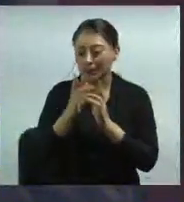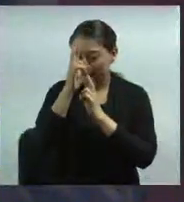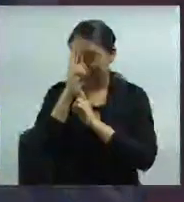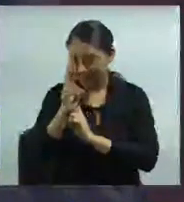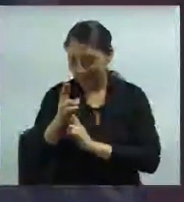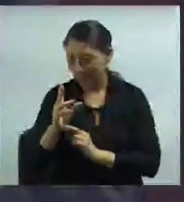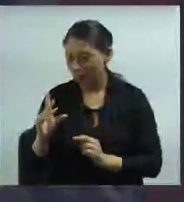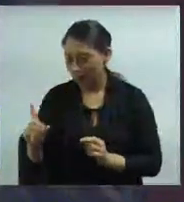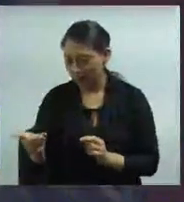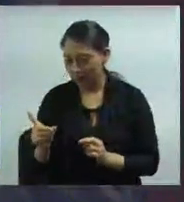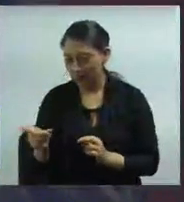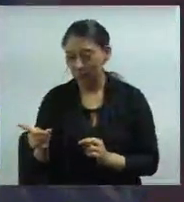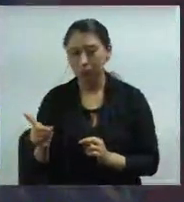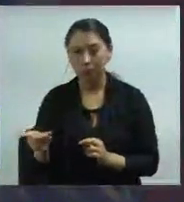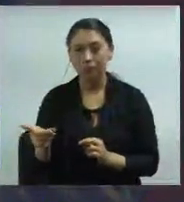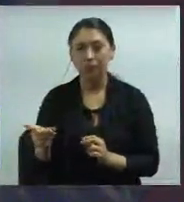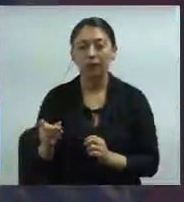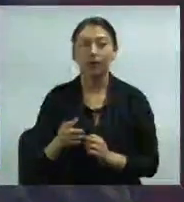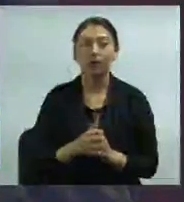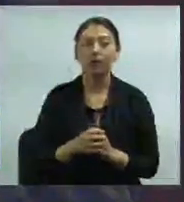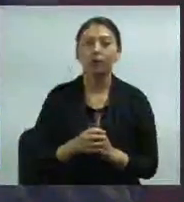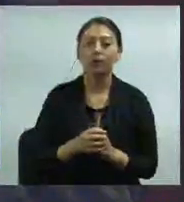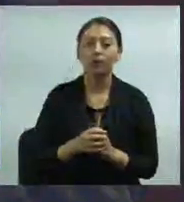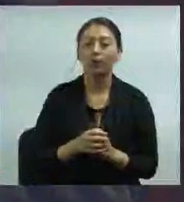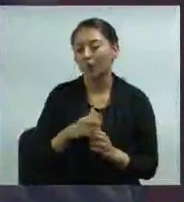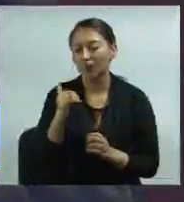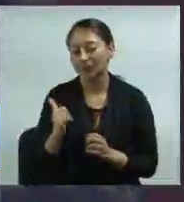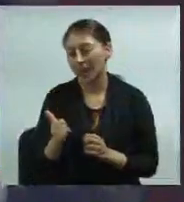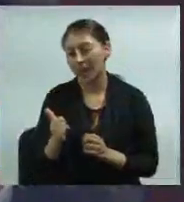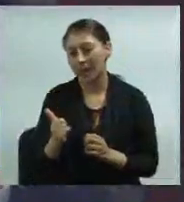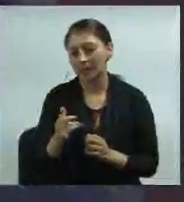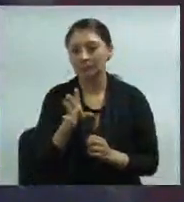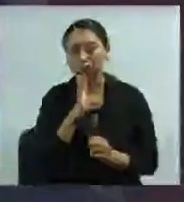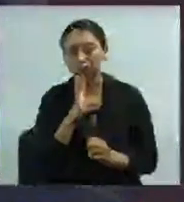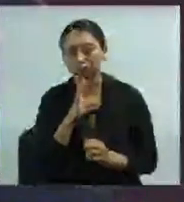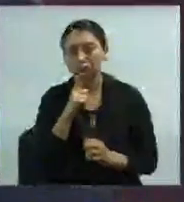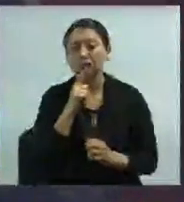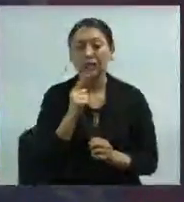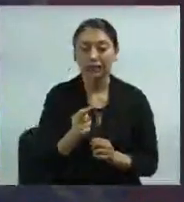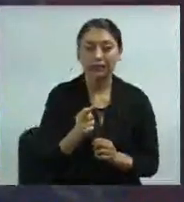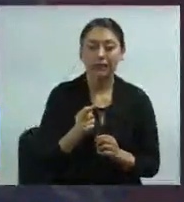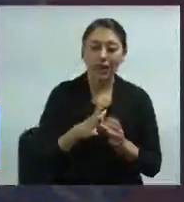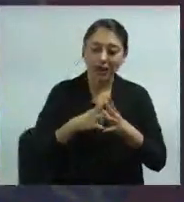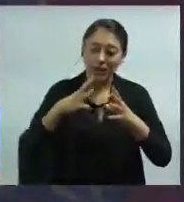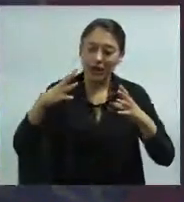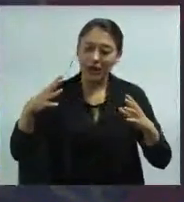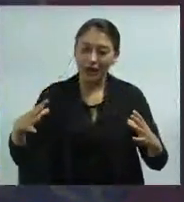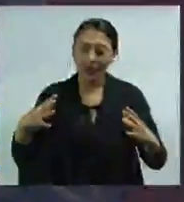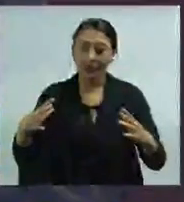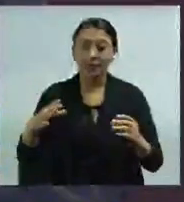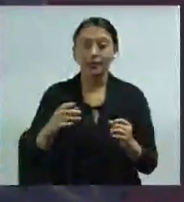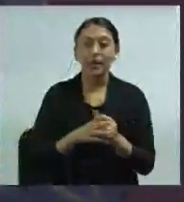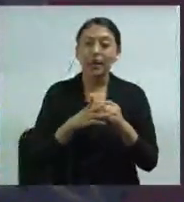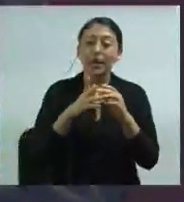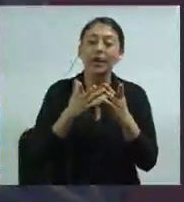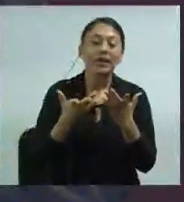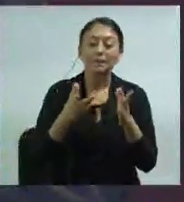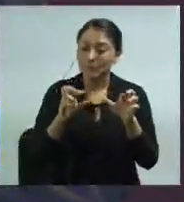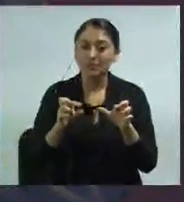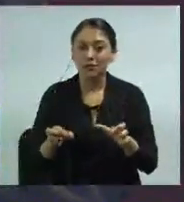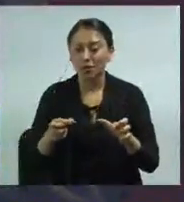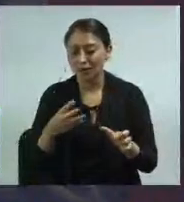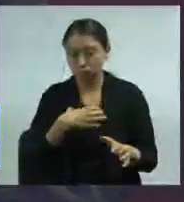el diputado que intervino hace un momento, habla de los grandes propietarios. El tema de los grandes propietarios